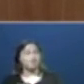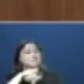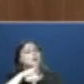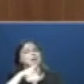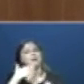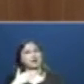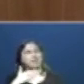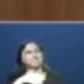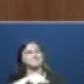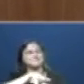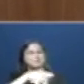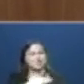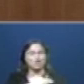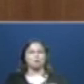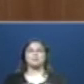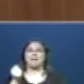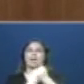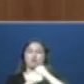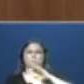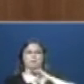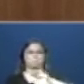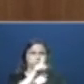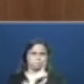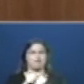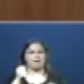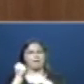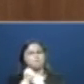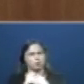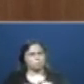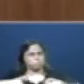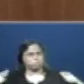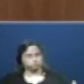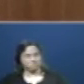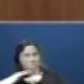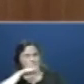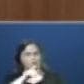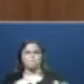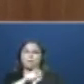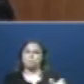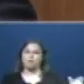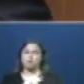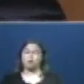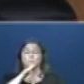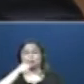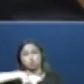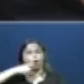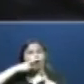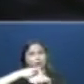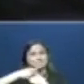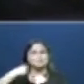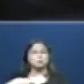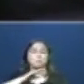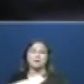sostenido de crecimiento económico y de creación de empleo por tanto las políticas para esos objetivos son también las más